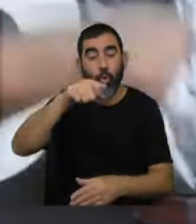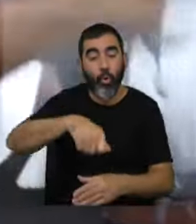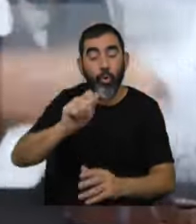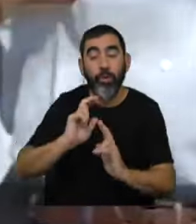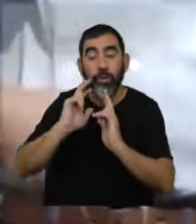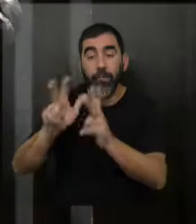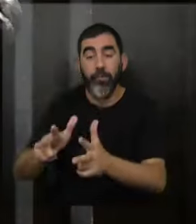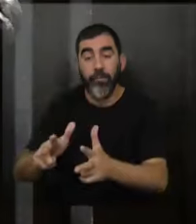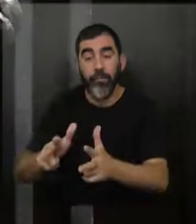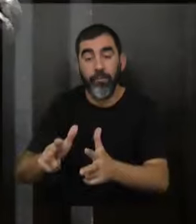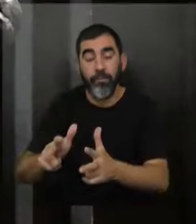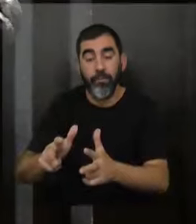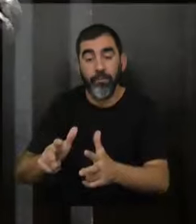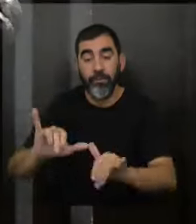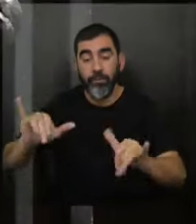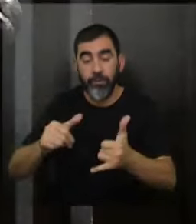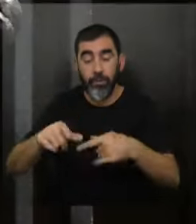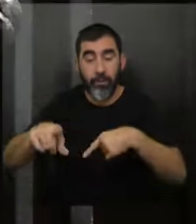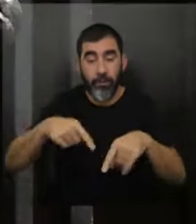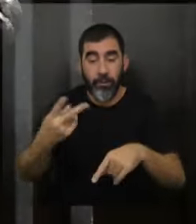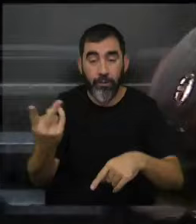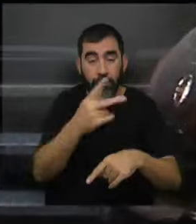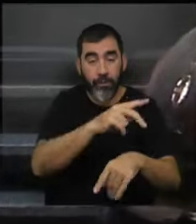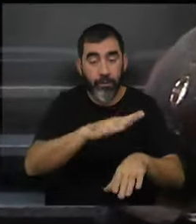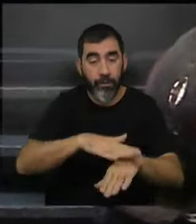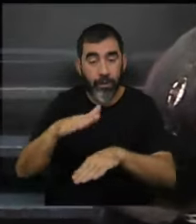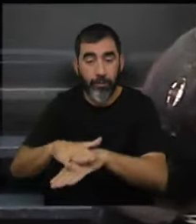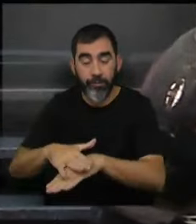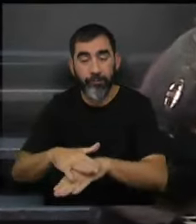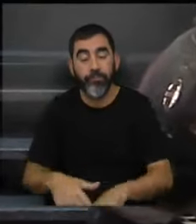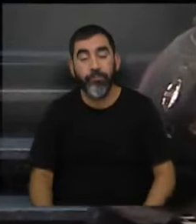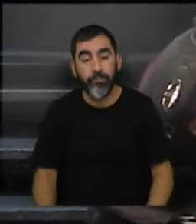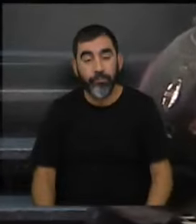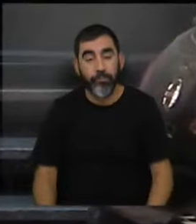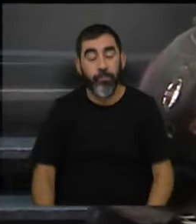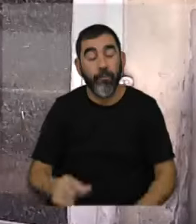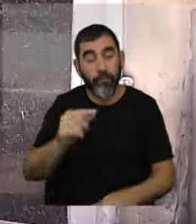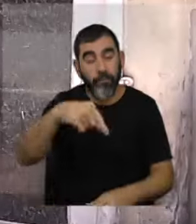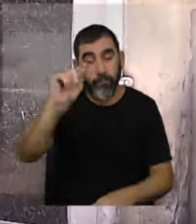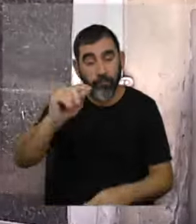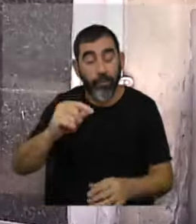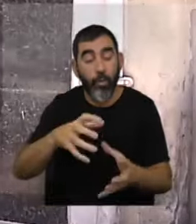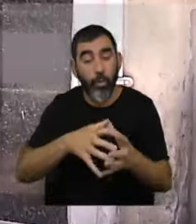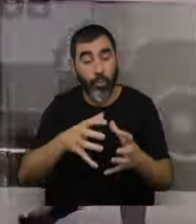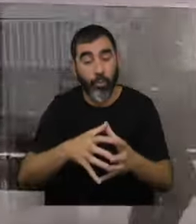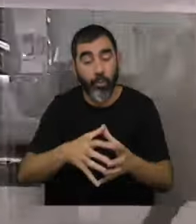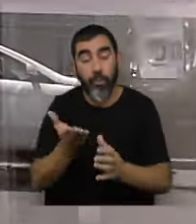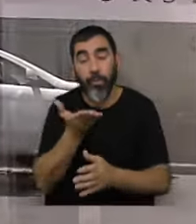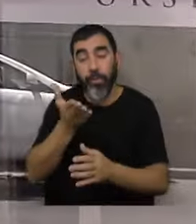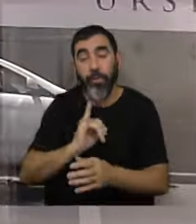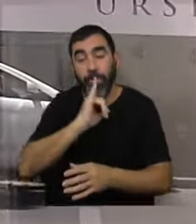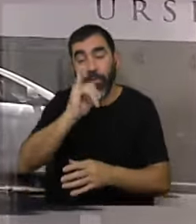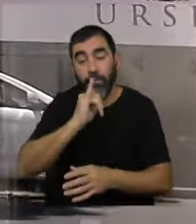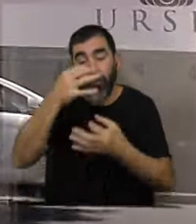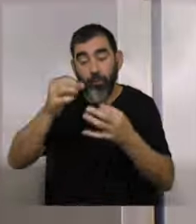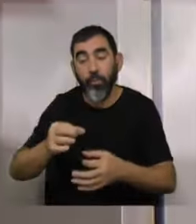a mbd noticias que el organismo ya cumplió con las dos instancias previstas en este tipo de casos dar vista al partido cuestionado y solicitar los informes